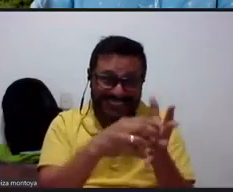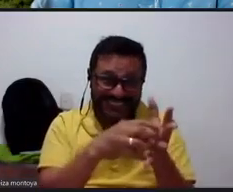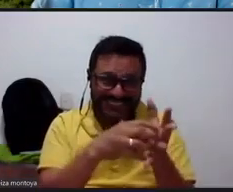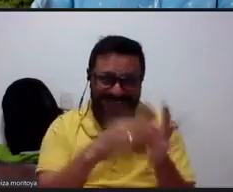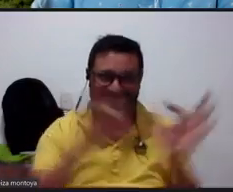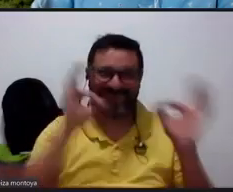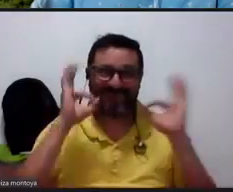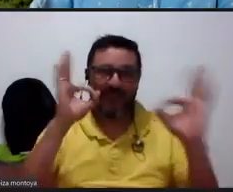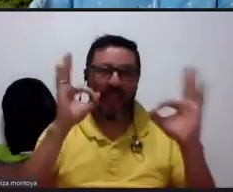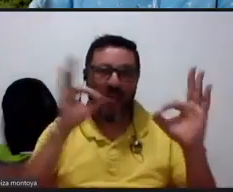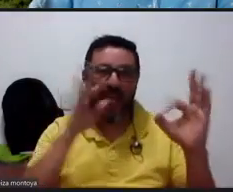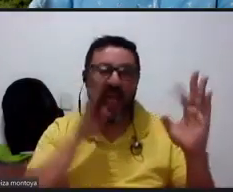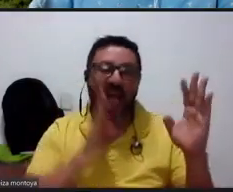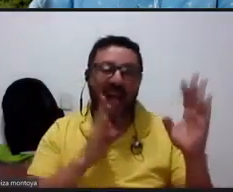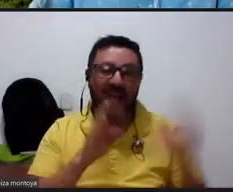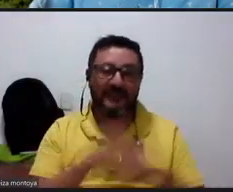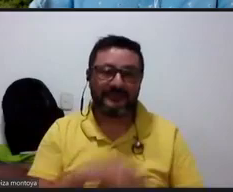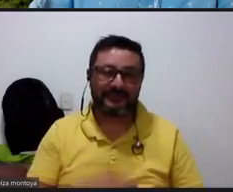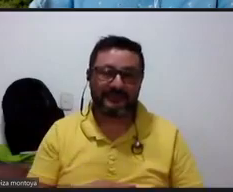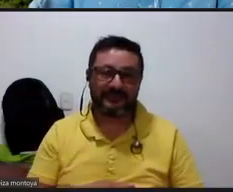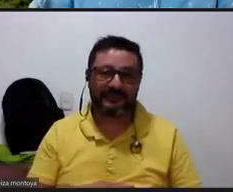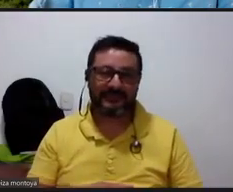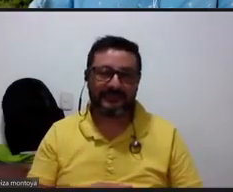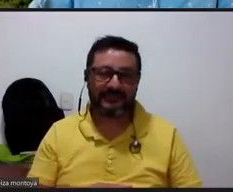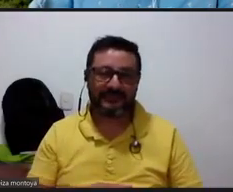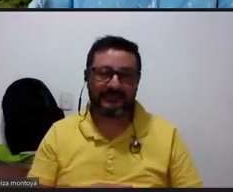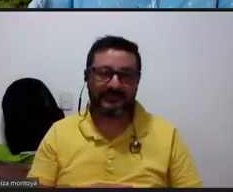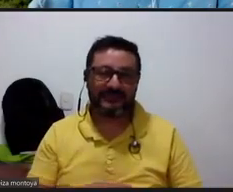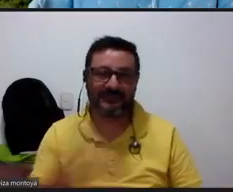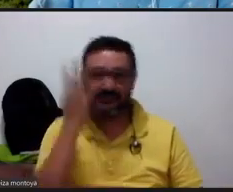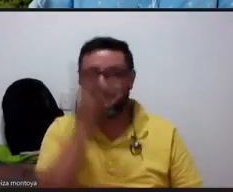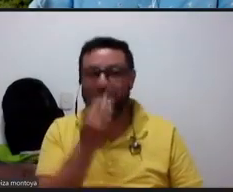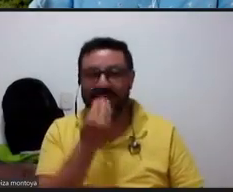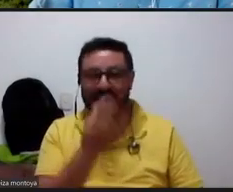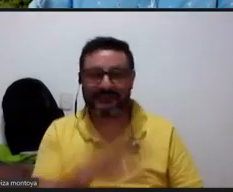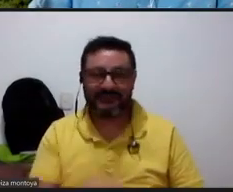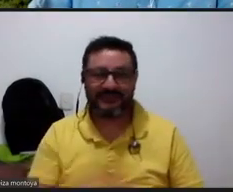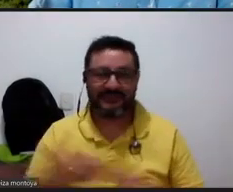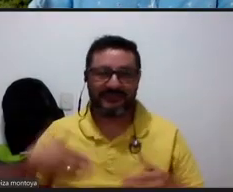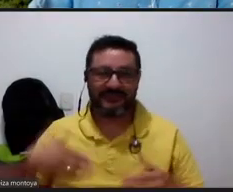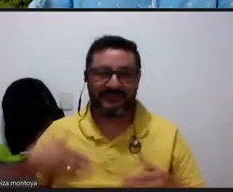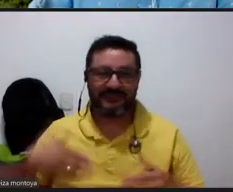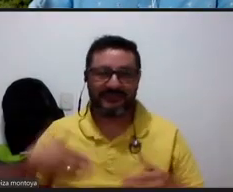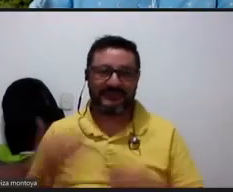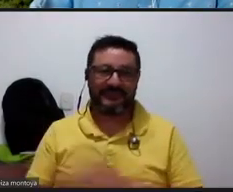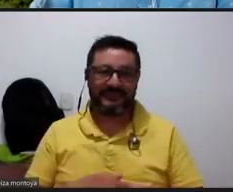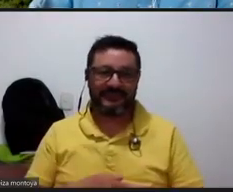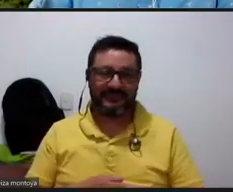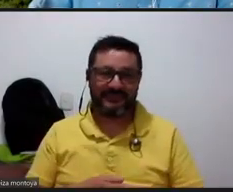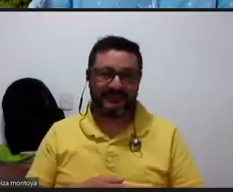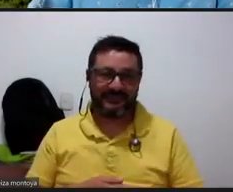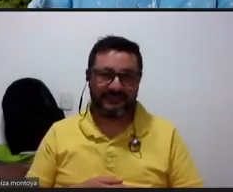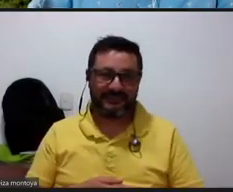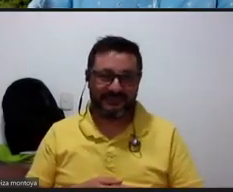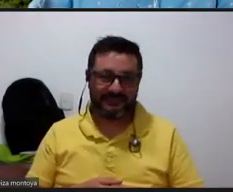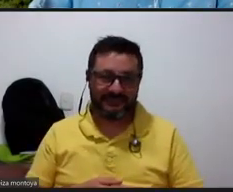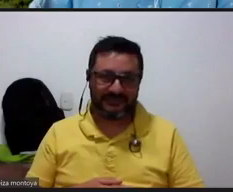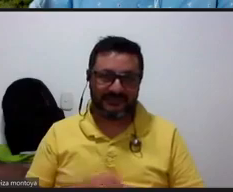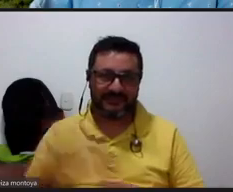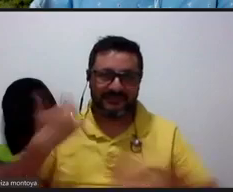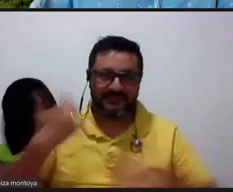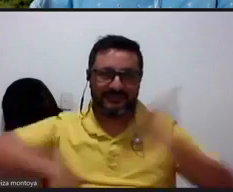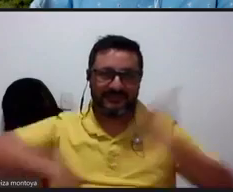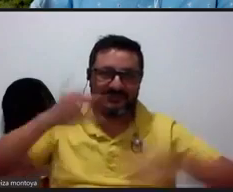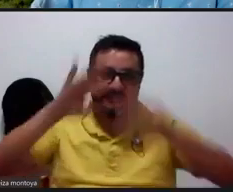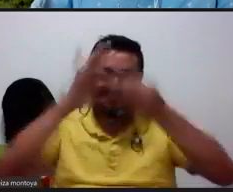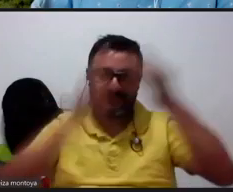como que, Y ya de ahí en adelante es una historia muy bonita, pues yo creo que lo disfruté mucho. Yo era todavía muy pequeño. Unos Juegos Olímpicos, de